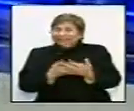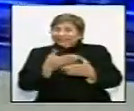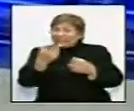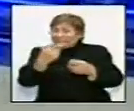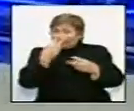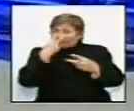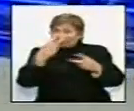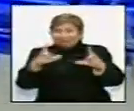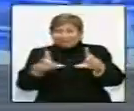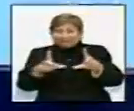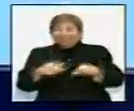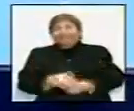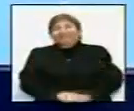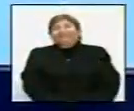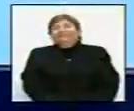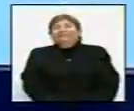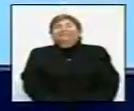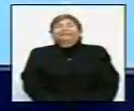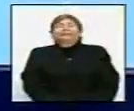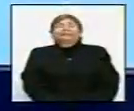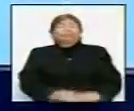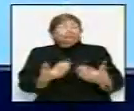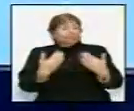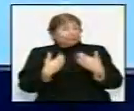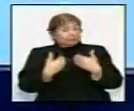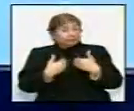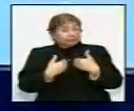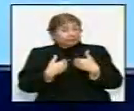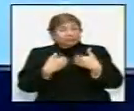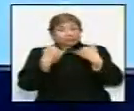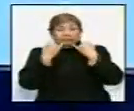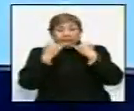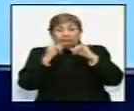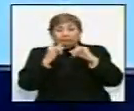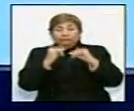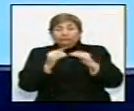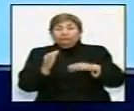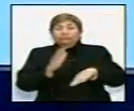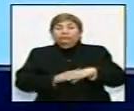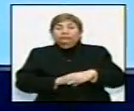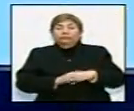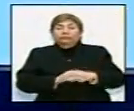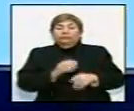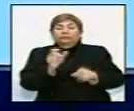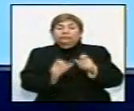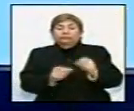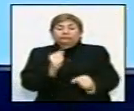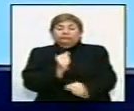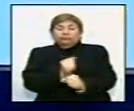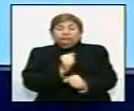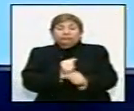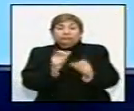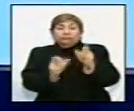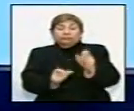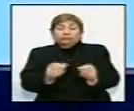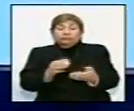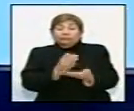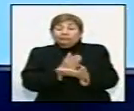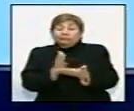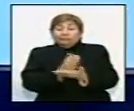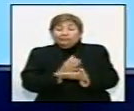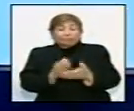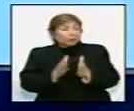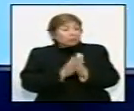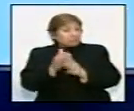Sintonizar Congreso Televisión. Tenemos informaciones acerca de los legisladores y trabajadores parlamentarios que participaron